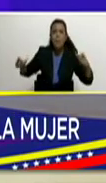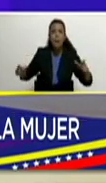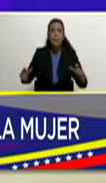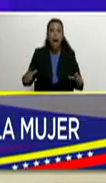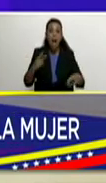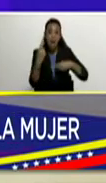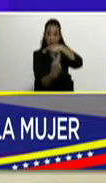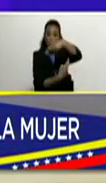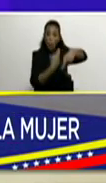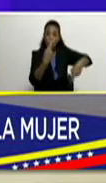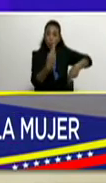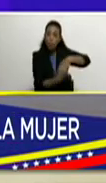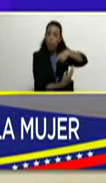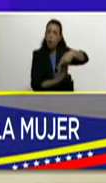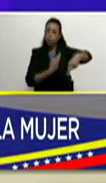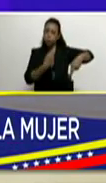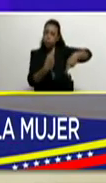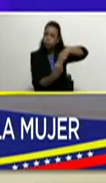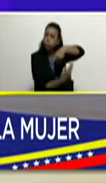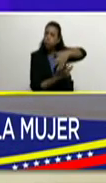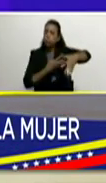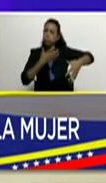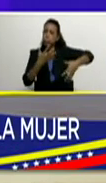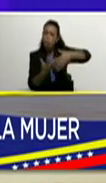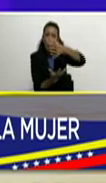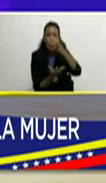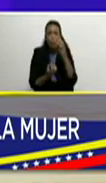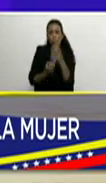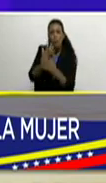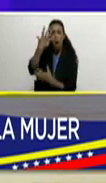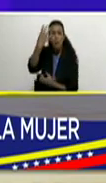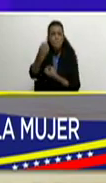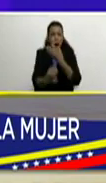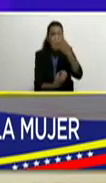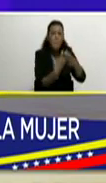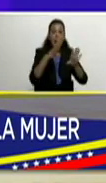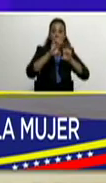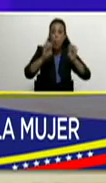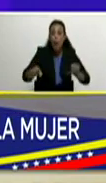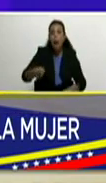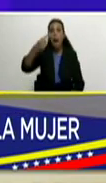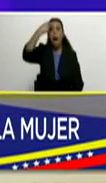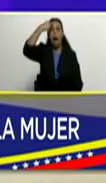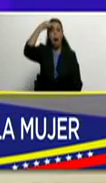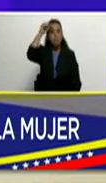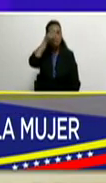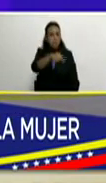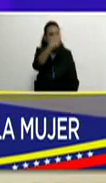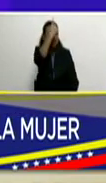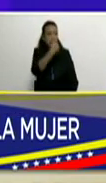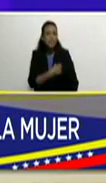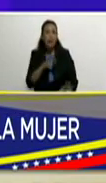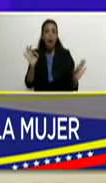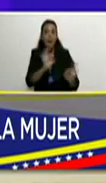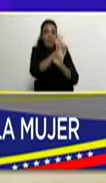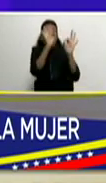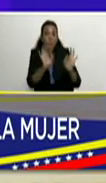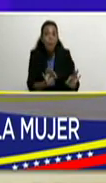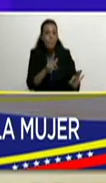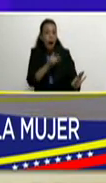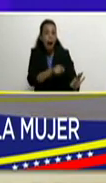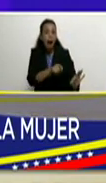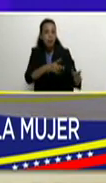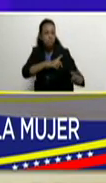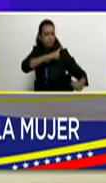la revolución siguió dando paso en la formación, en la educación de la mujer venezolana y en